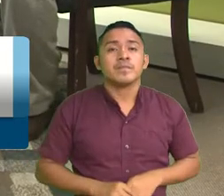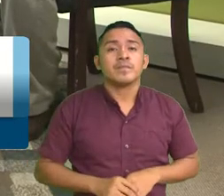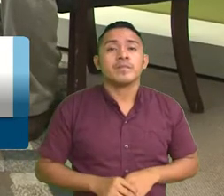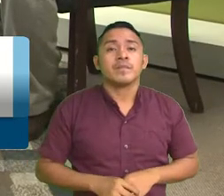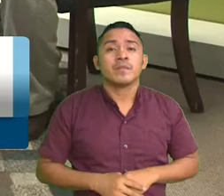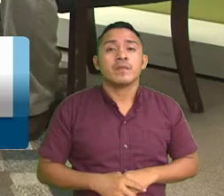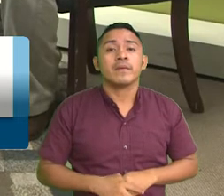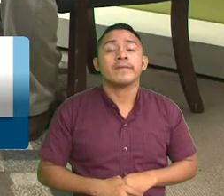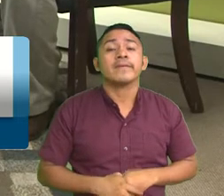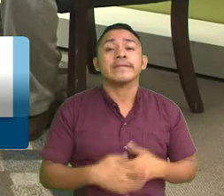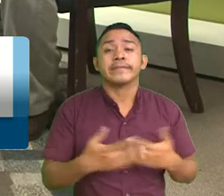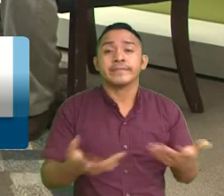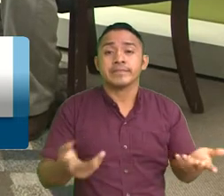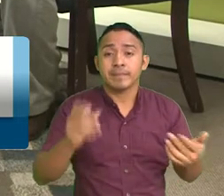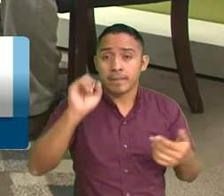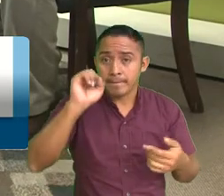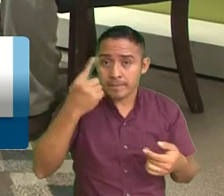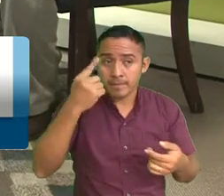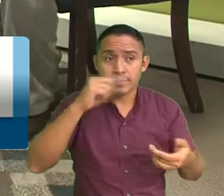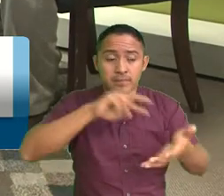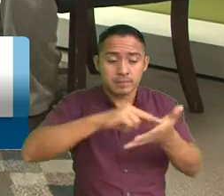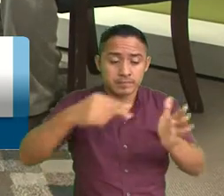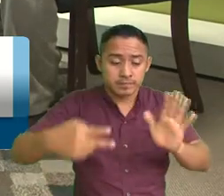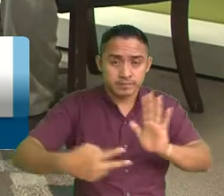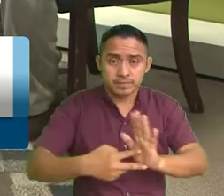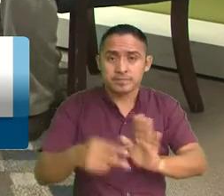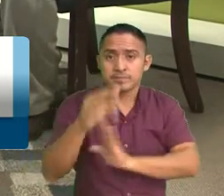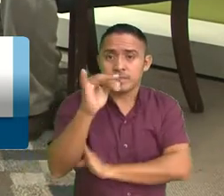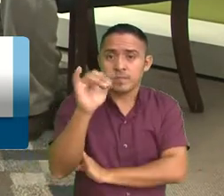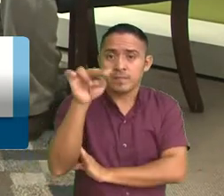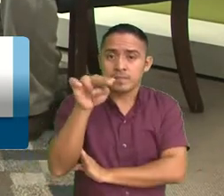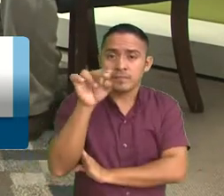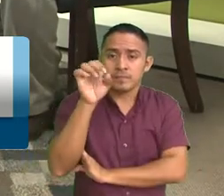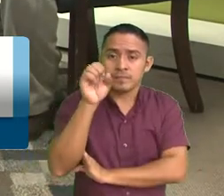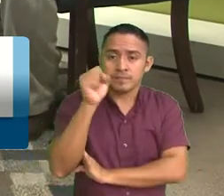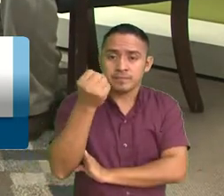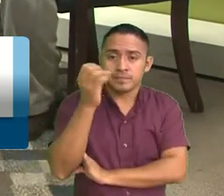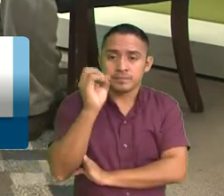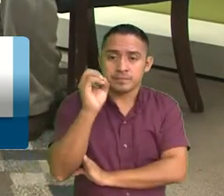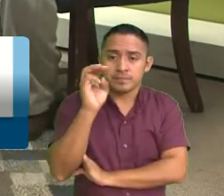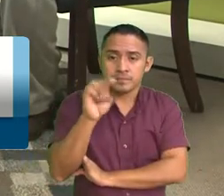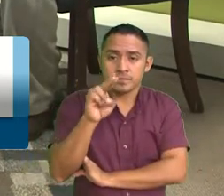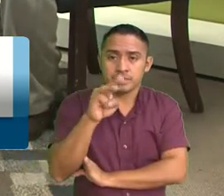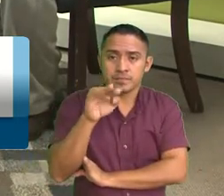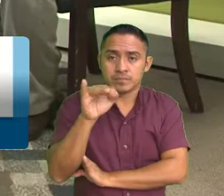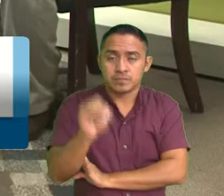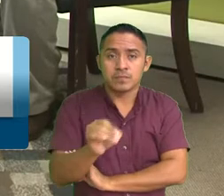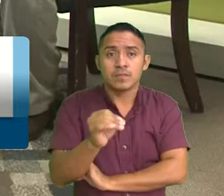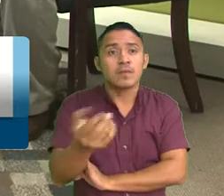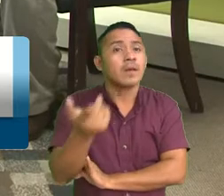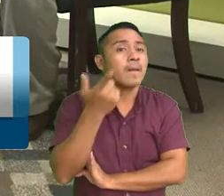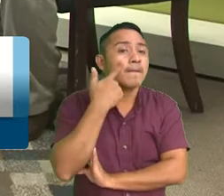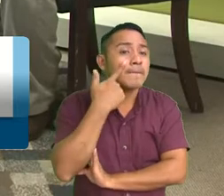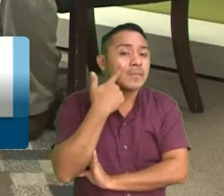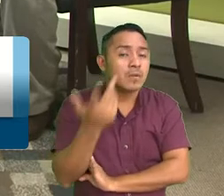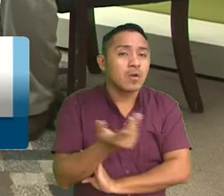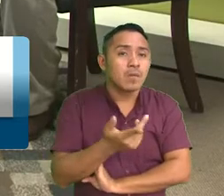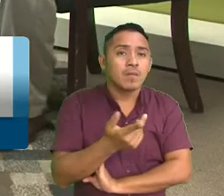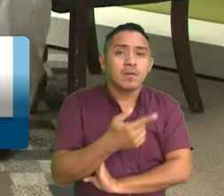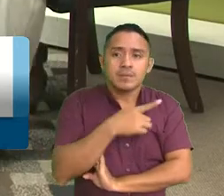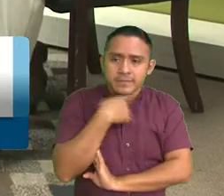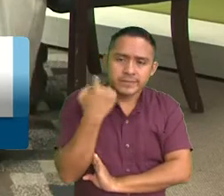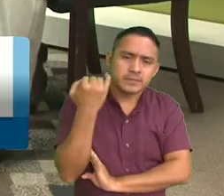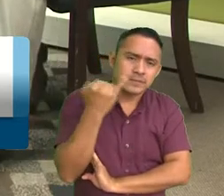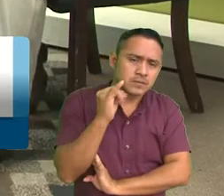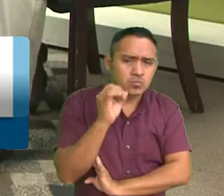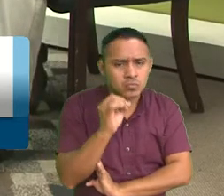Primero habría que definir qué es insomnio para saber si el joven, el adolescente, está realmente teniendo insomnio.